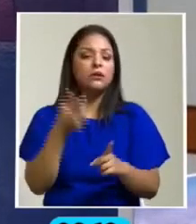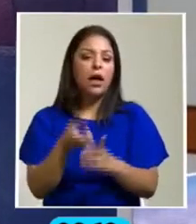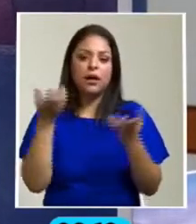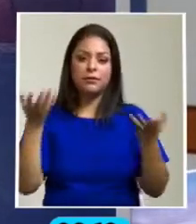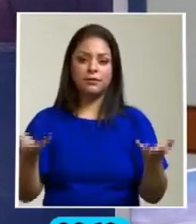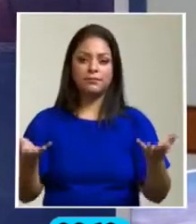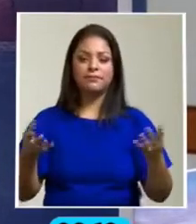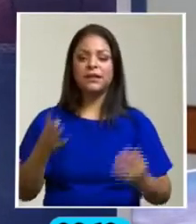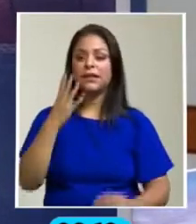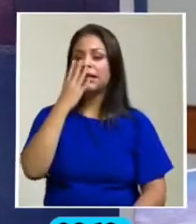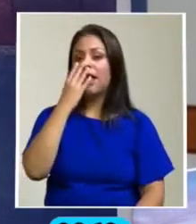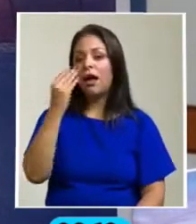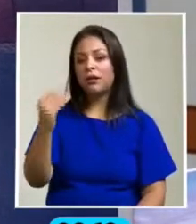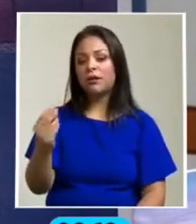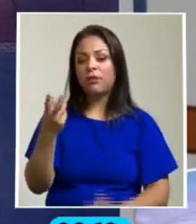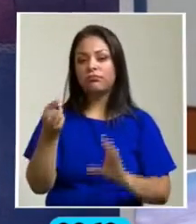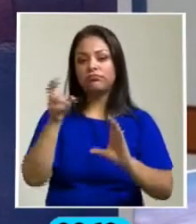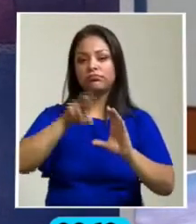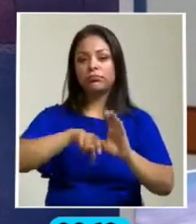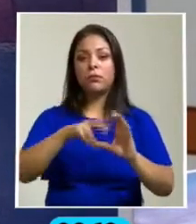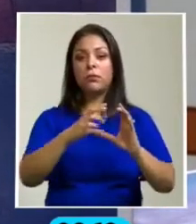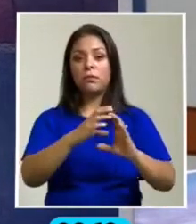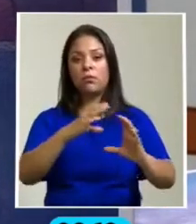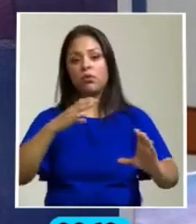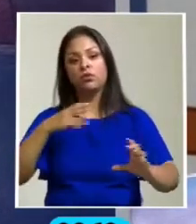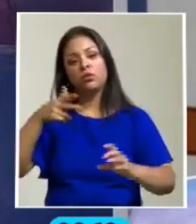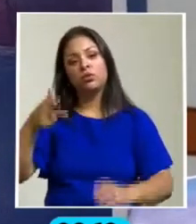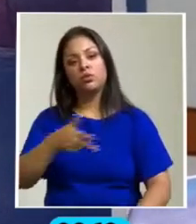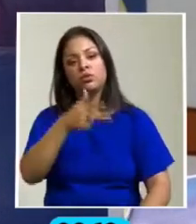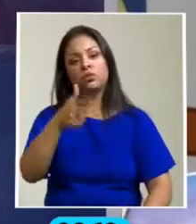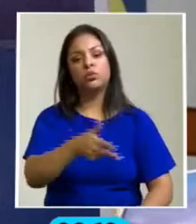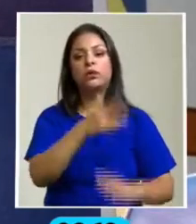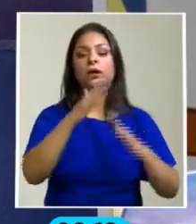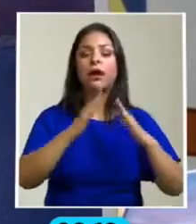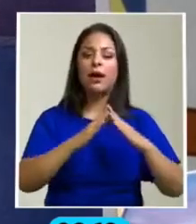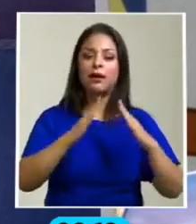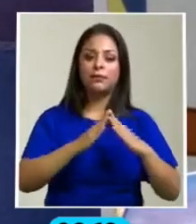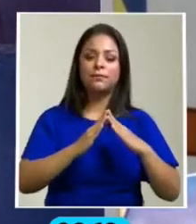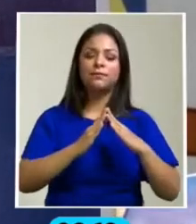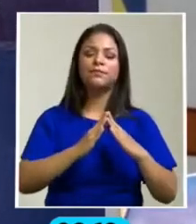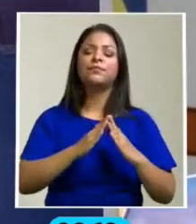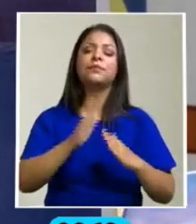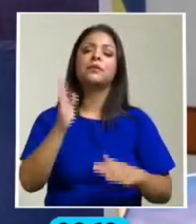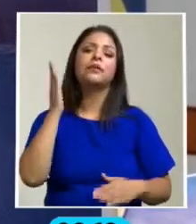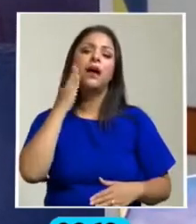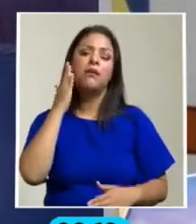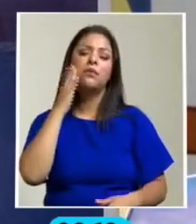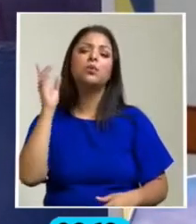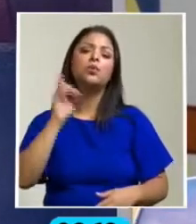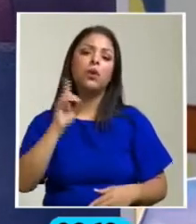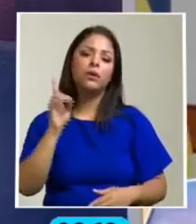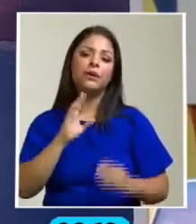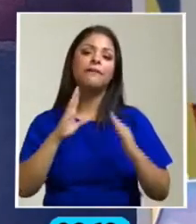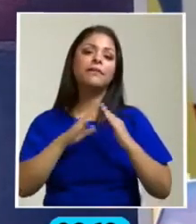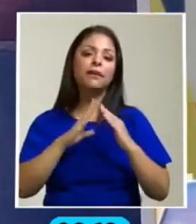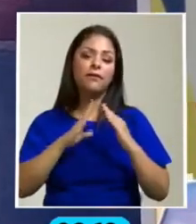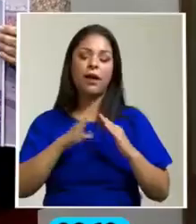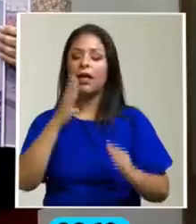el autobús que la llevaría a su casa. ¿A dónde creen ustedes, niños y niñas, que viven la